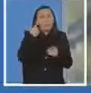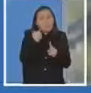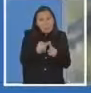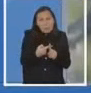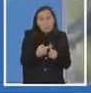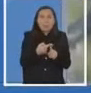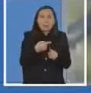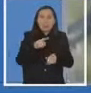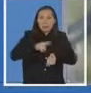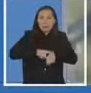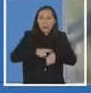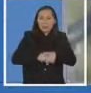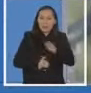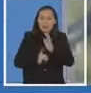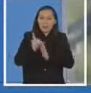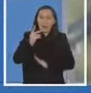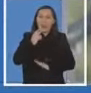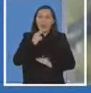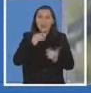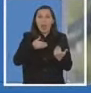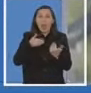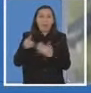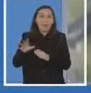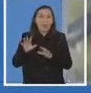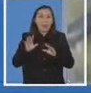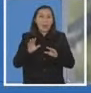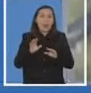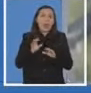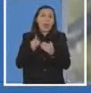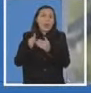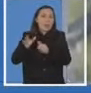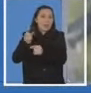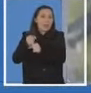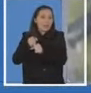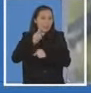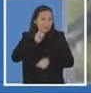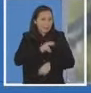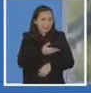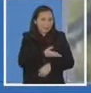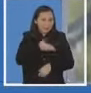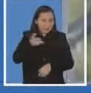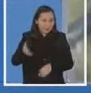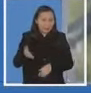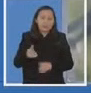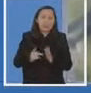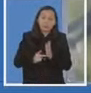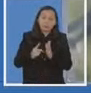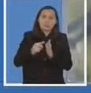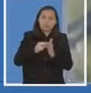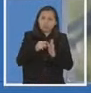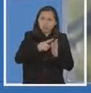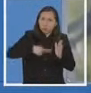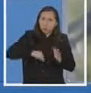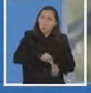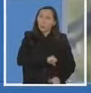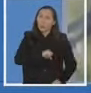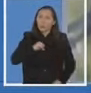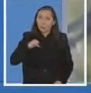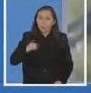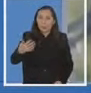desarrollo de lo que es la vida fuera de la jornada laboral. Es un paso trascendental, además, que debe llenarnos a todos de